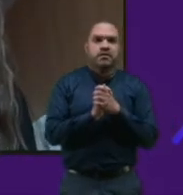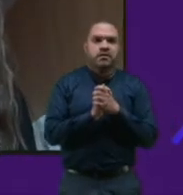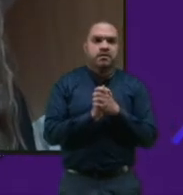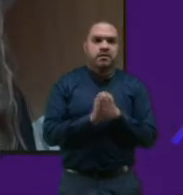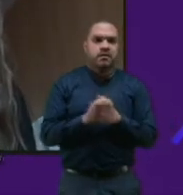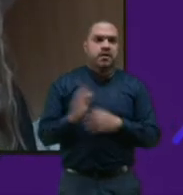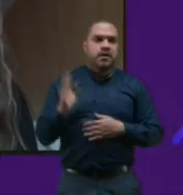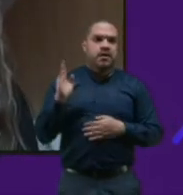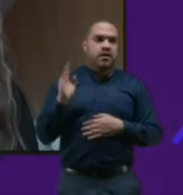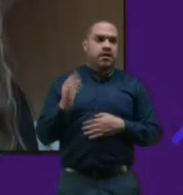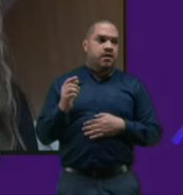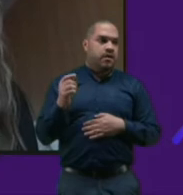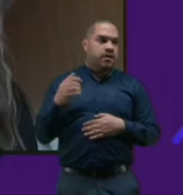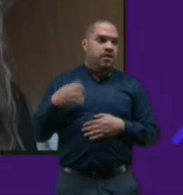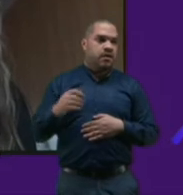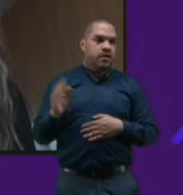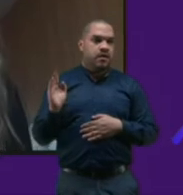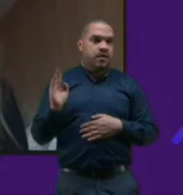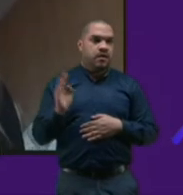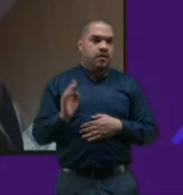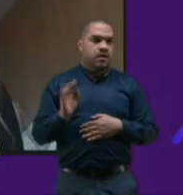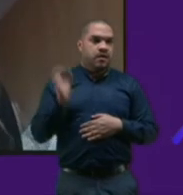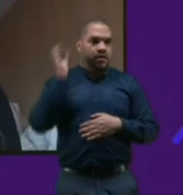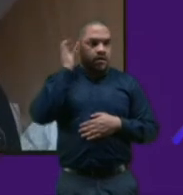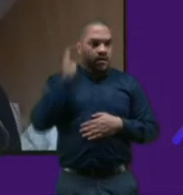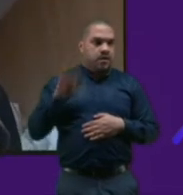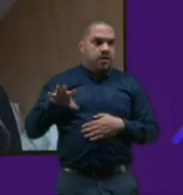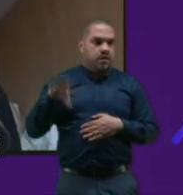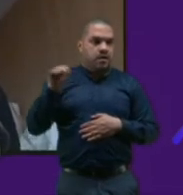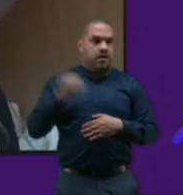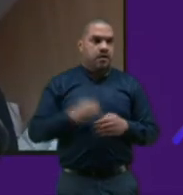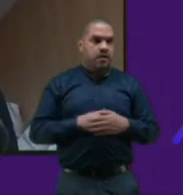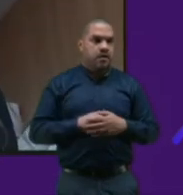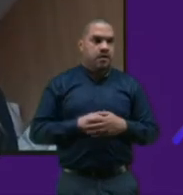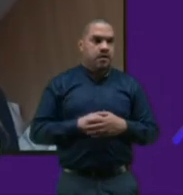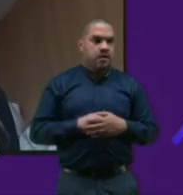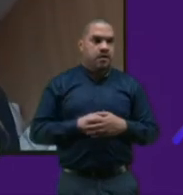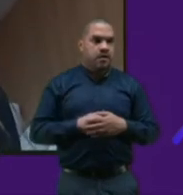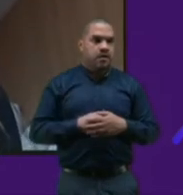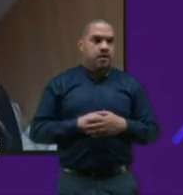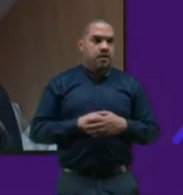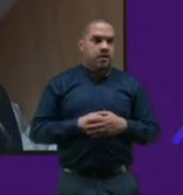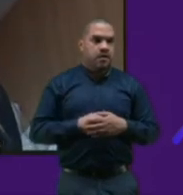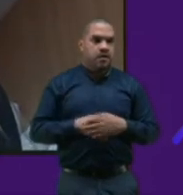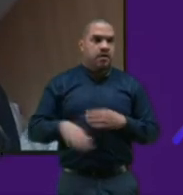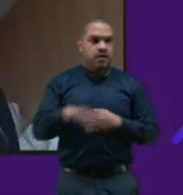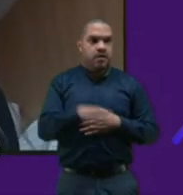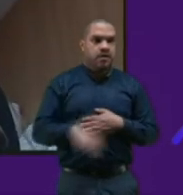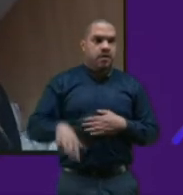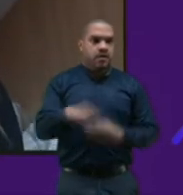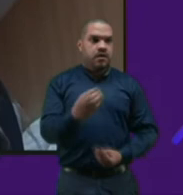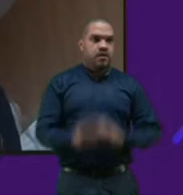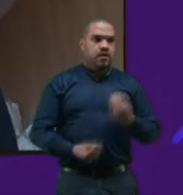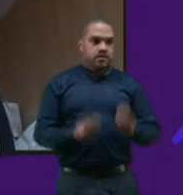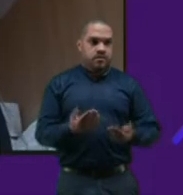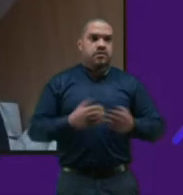micrófono. Patricia. Patri, porfa, gracias. ¿No? Sí. Ya. Gracias. Perdón,